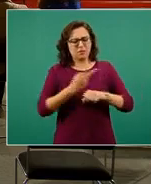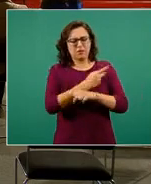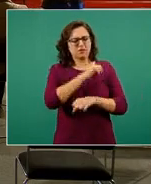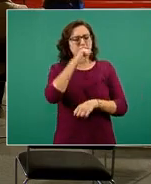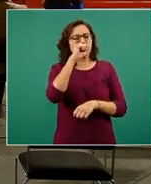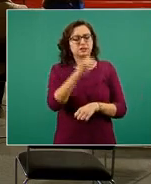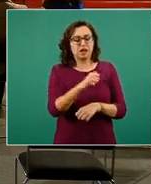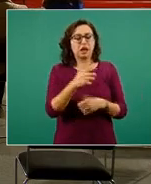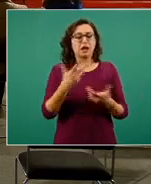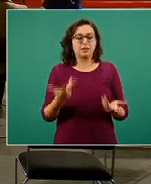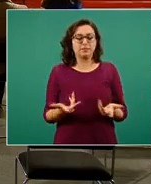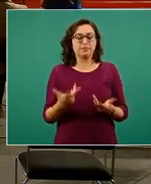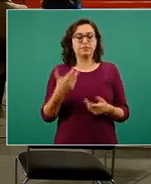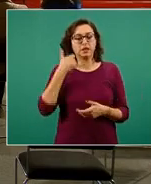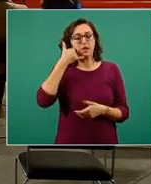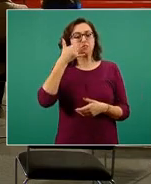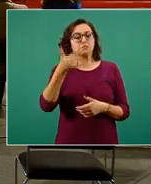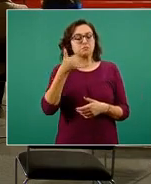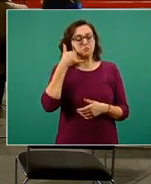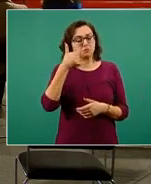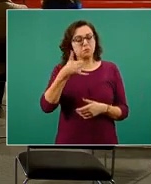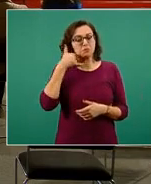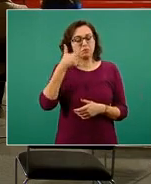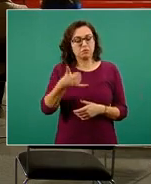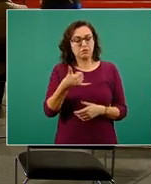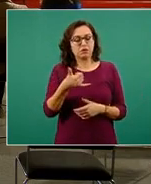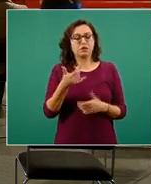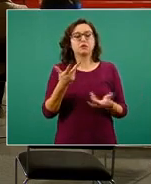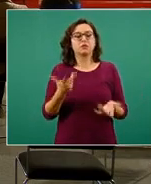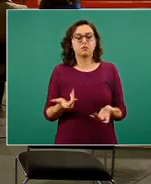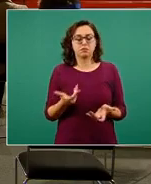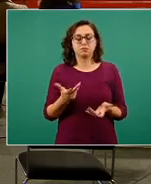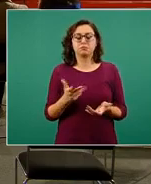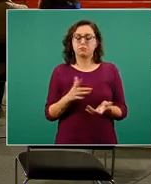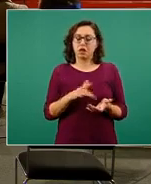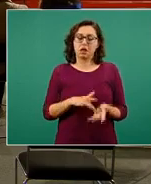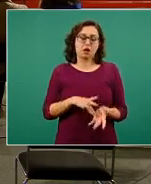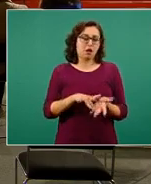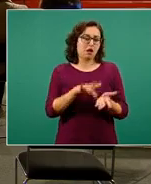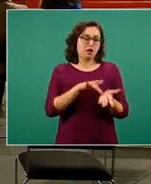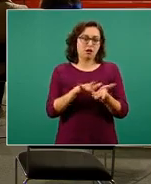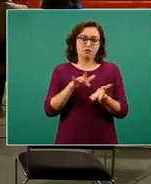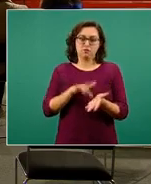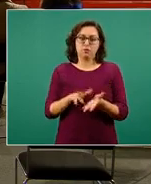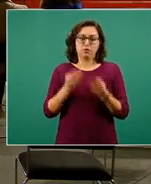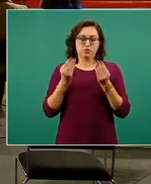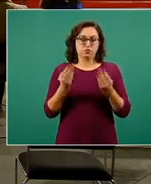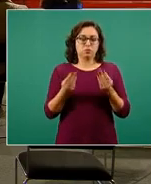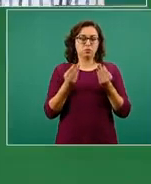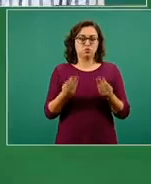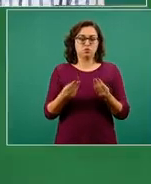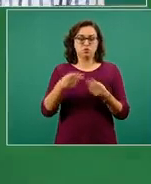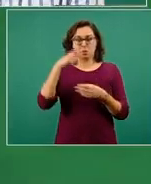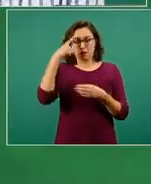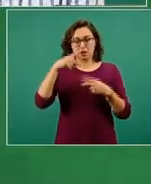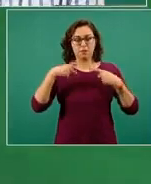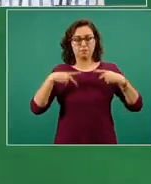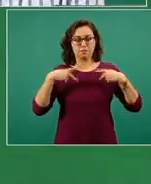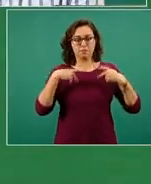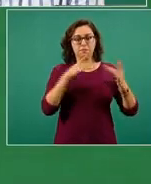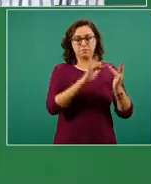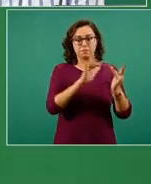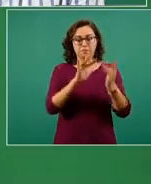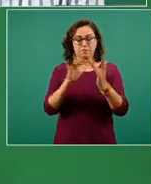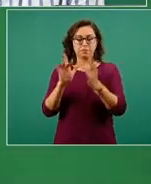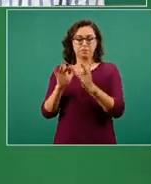Esa línea 0800 jugó un papel muy importante en las acciones de tener contacto con la población ante